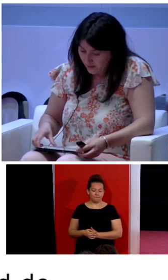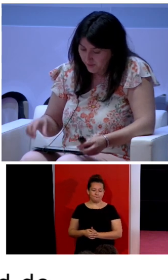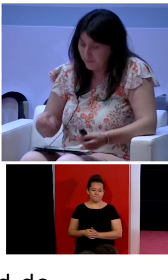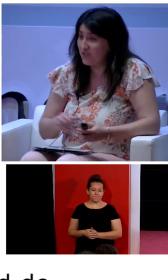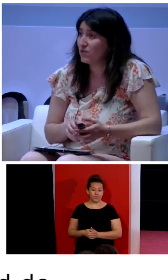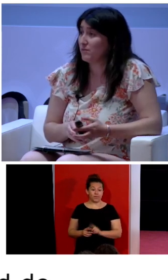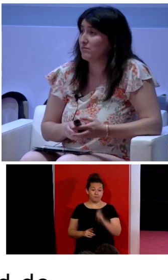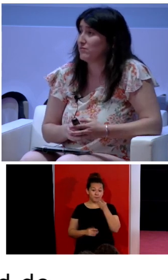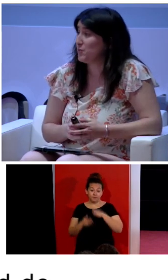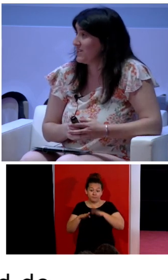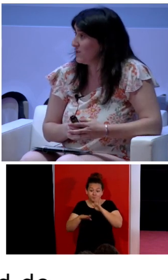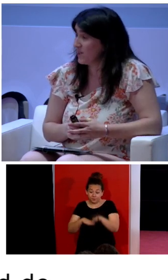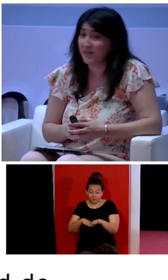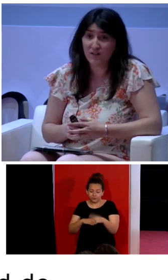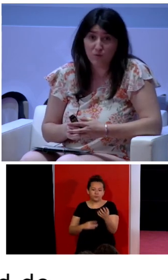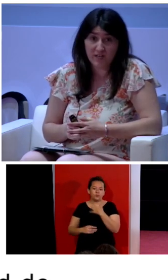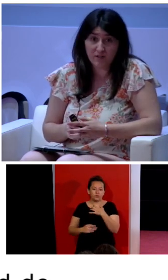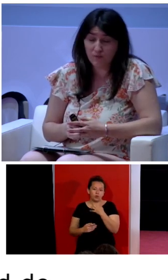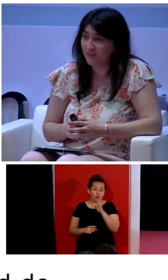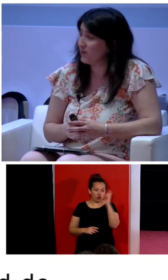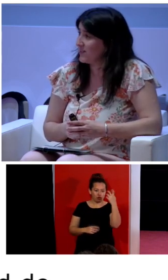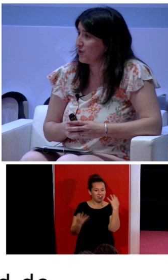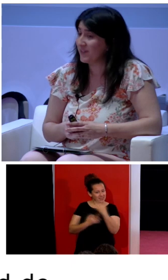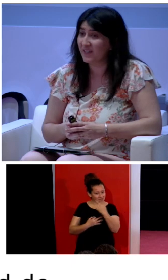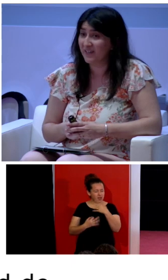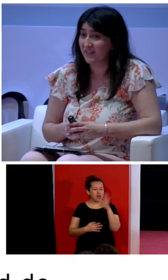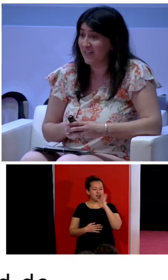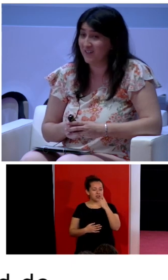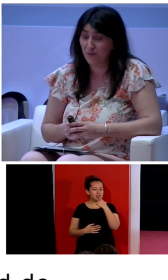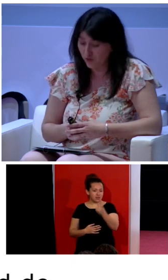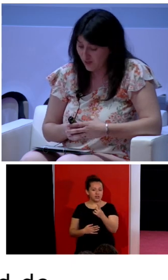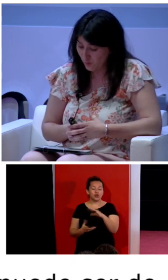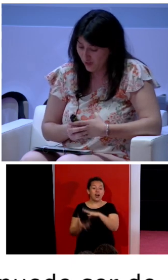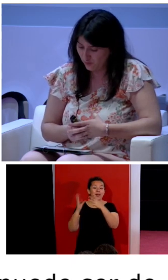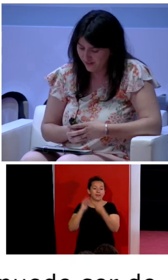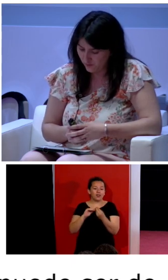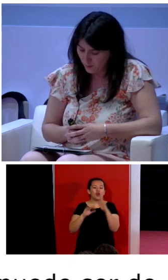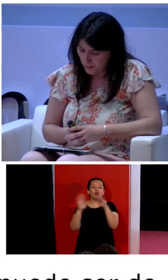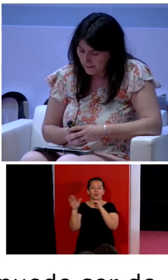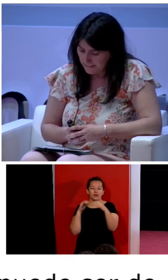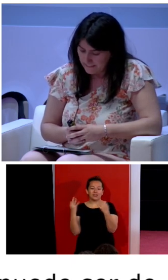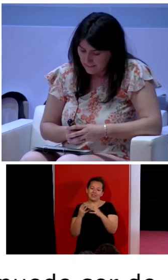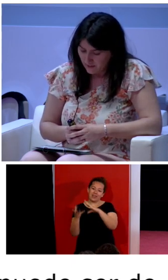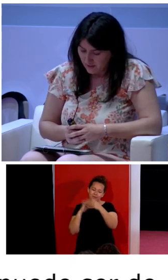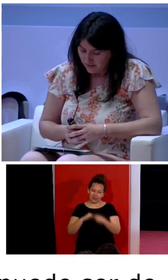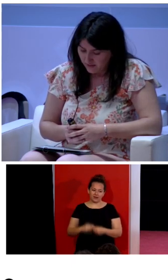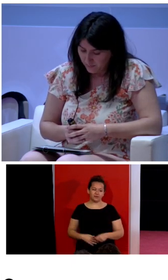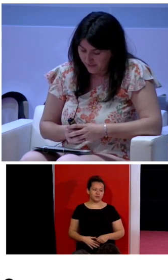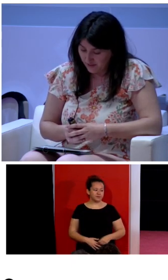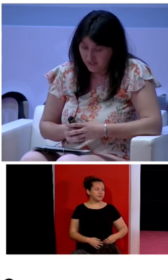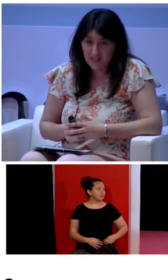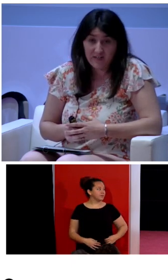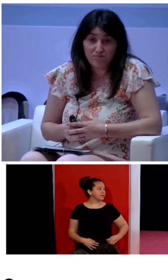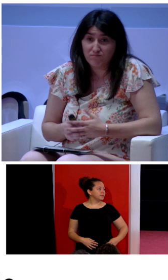Y el primer paso no puede ser de otra manera, como ya habéis comentado anteriormente, la adaptación de las convocatorias, ¿no?